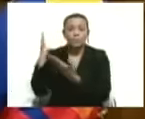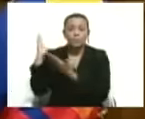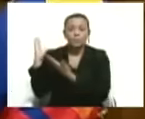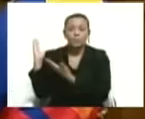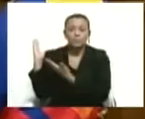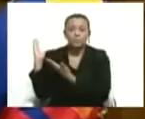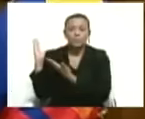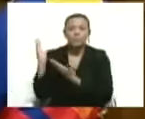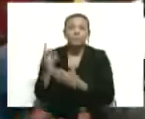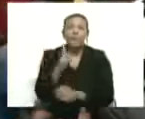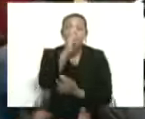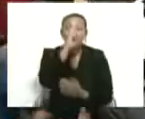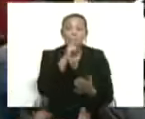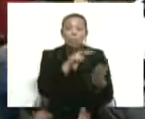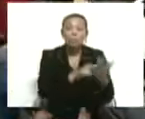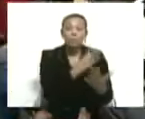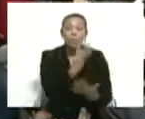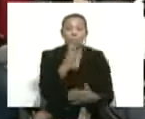de Venezuela para el periodo